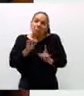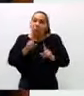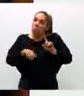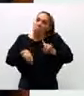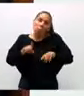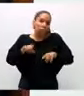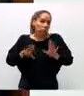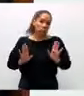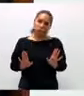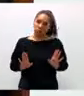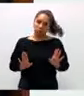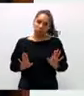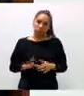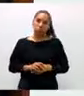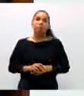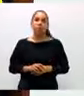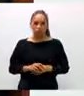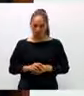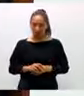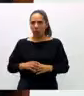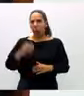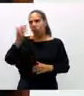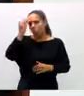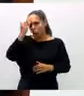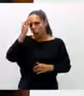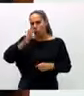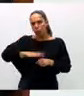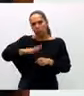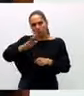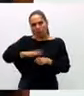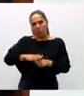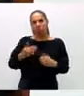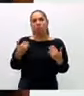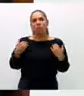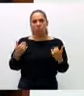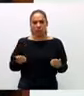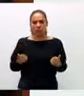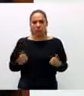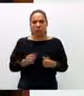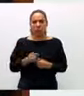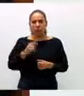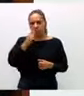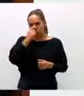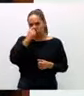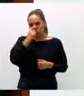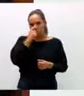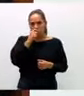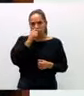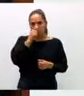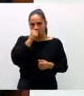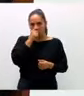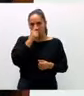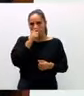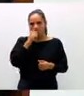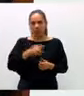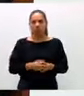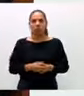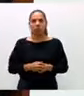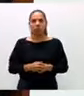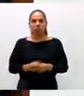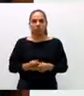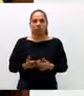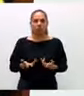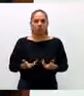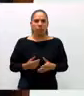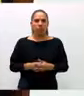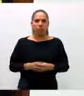personas adultas, conscientes, formadas, puede ser que lo hagamos rapidísimo o puede ser que ahí nos tardemos mucho. Pero